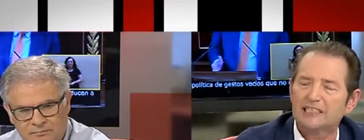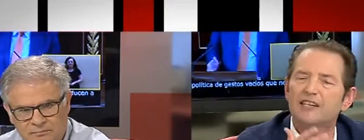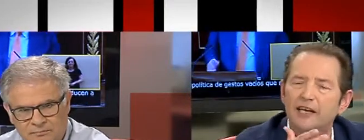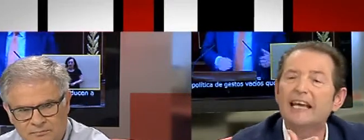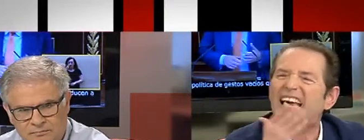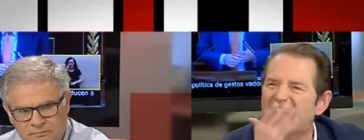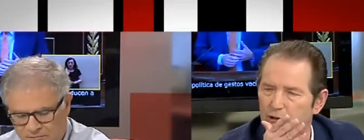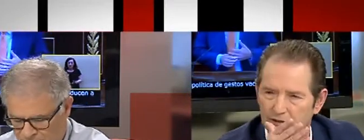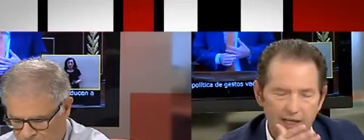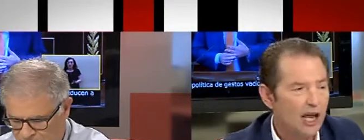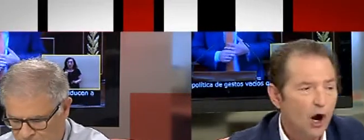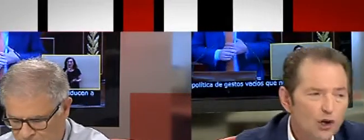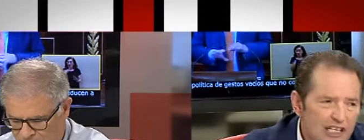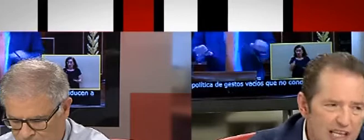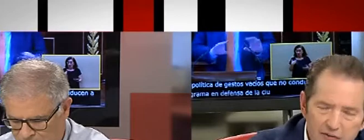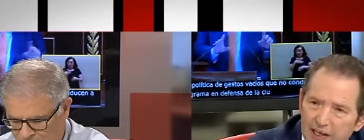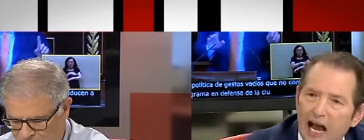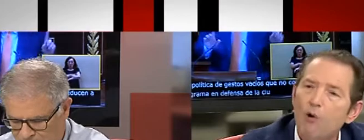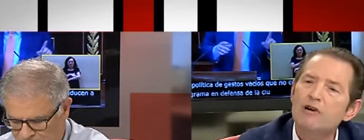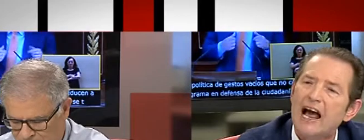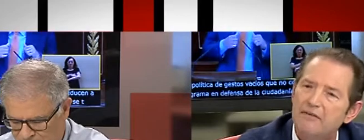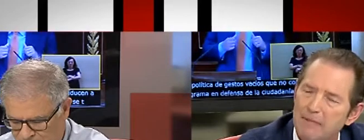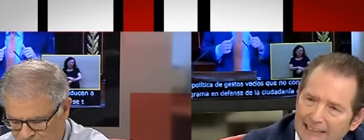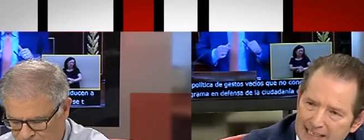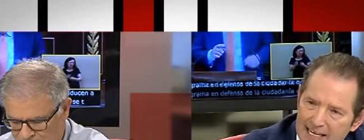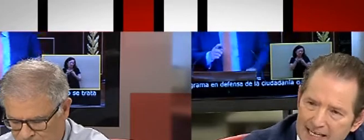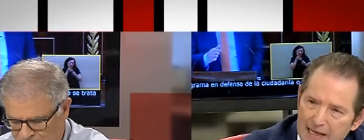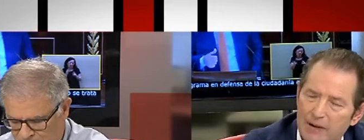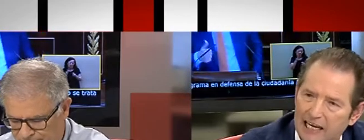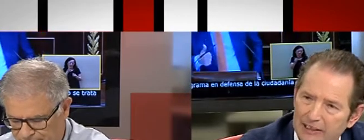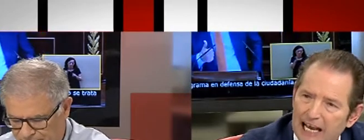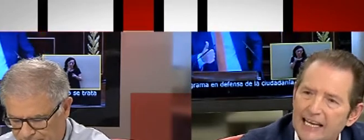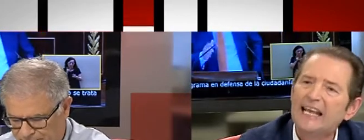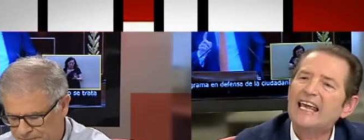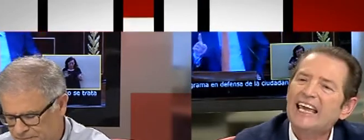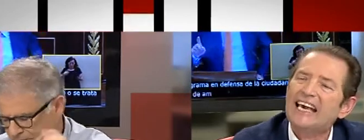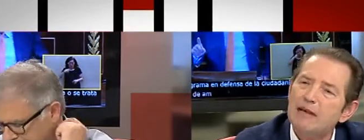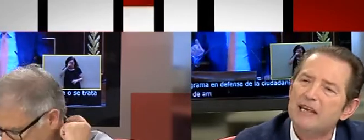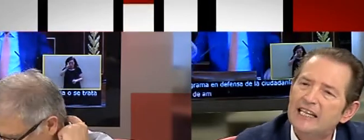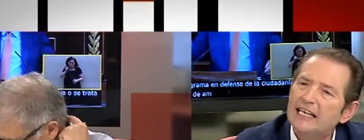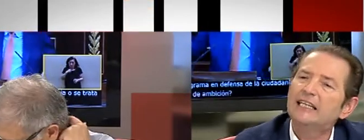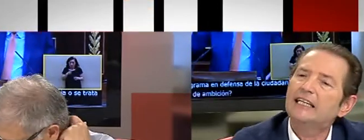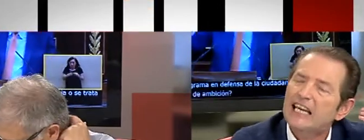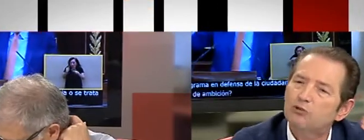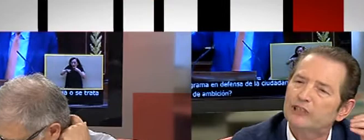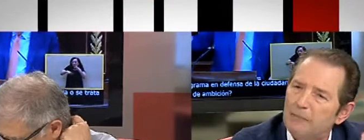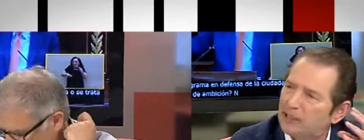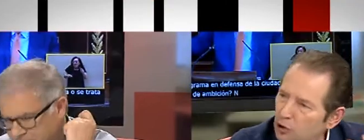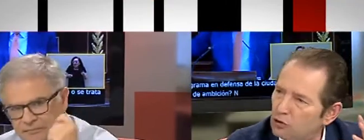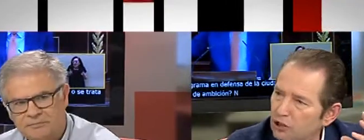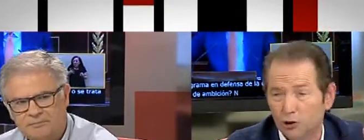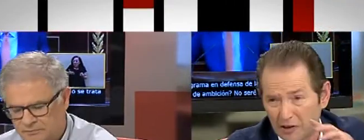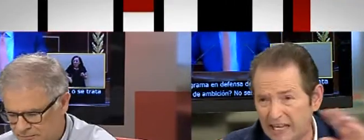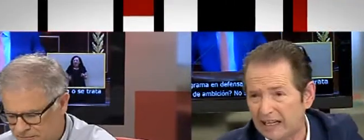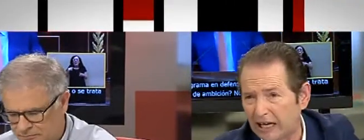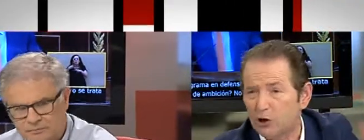partido socialista es decir que quiero decir hoy se significa una batalla parlamentaria que en gran medida es un trampantojo